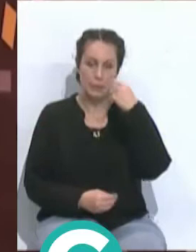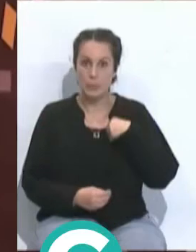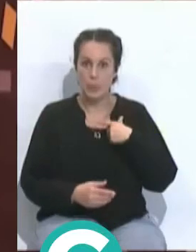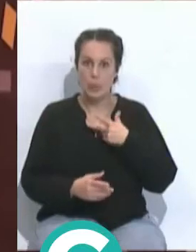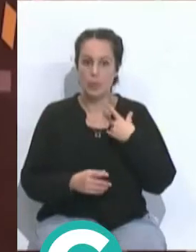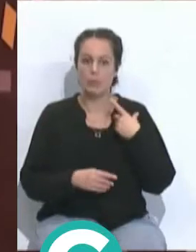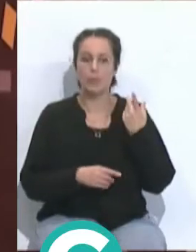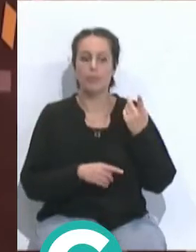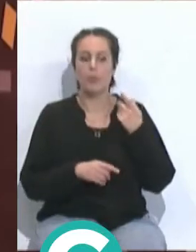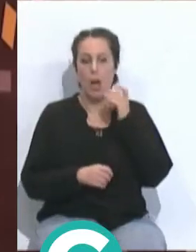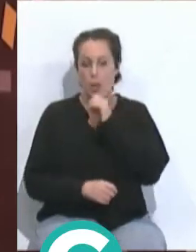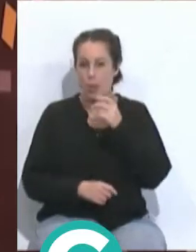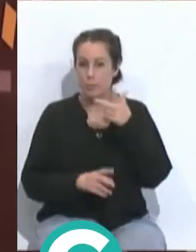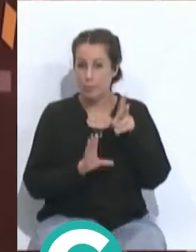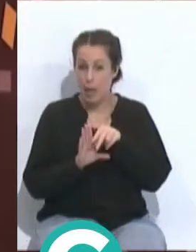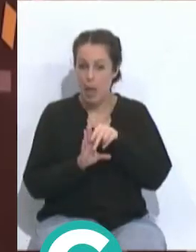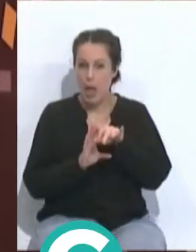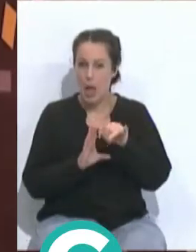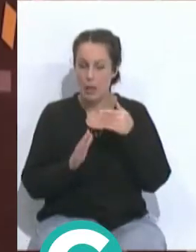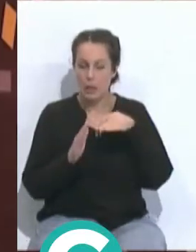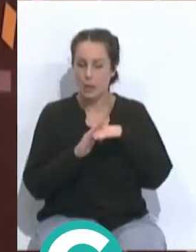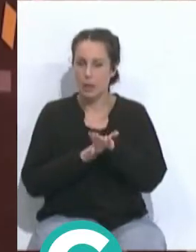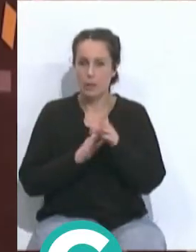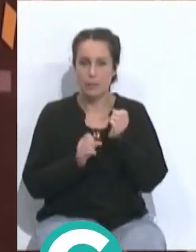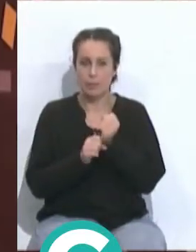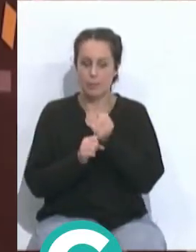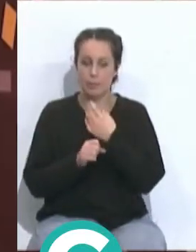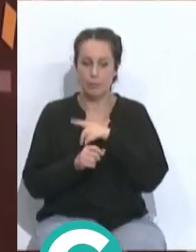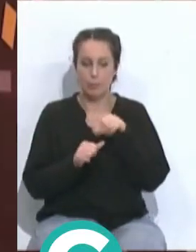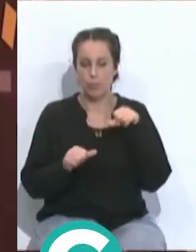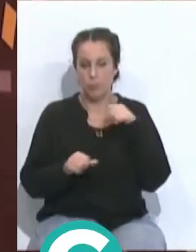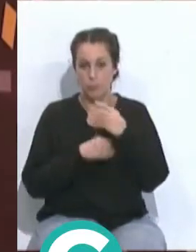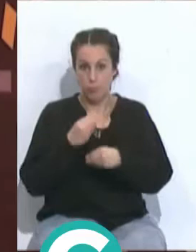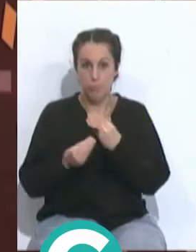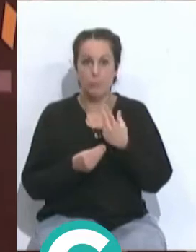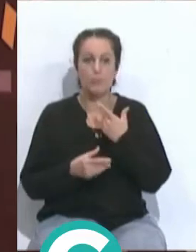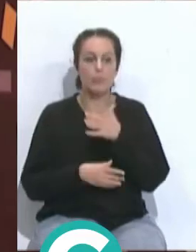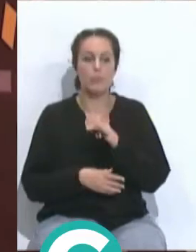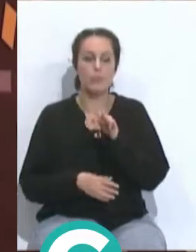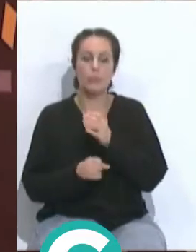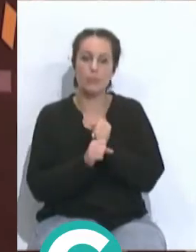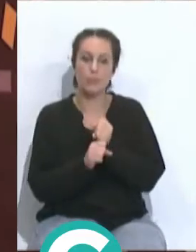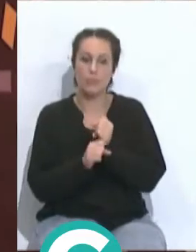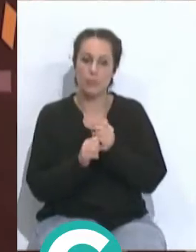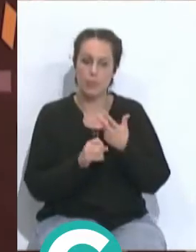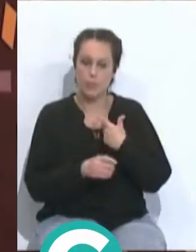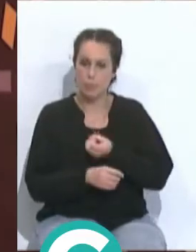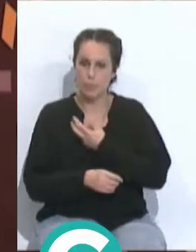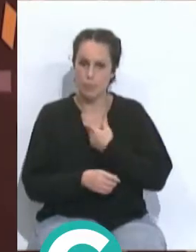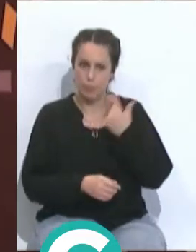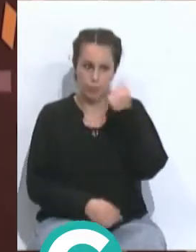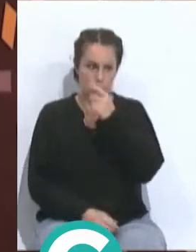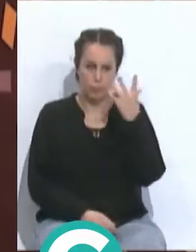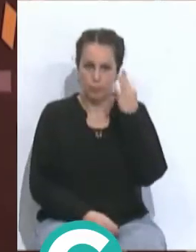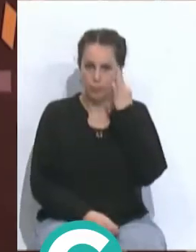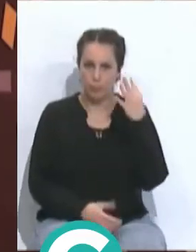legado de coplas, de vídeos que tenemos ahí guardado, del trabajo que hemos ido realizando y también el trabajo que han realizado otros muchos aficionados, aficionadas,